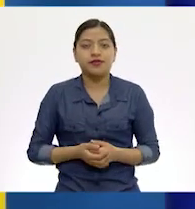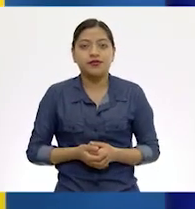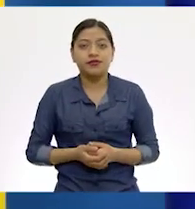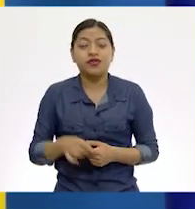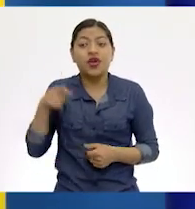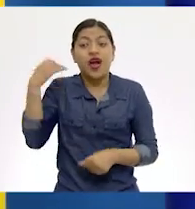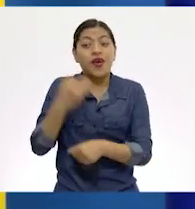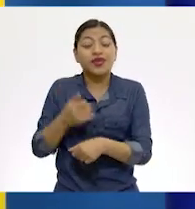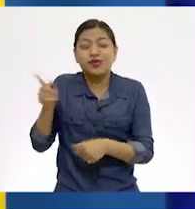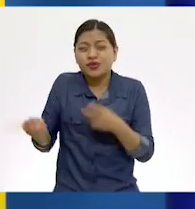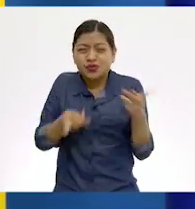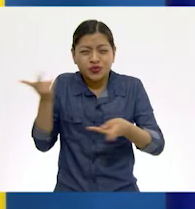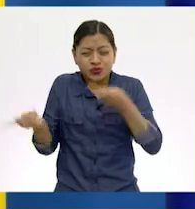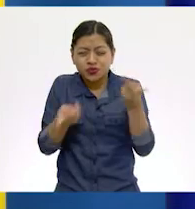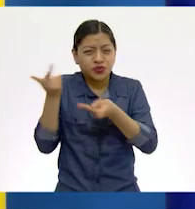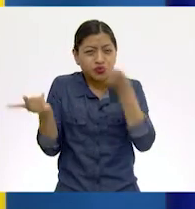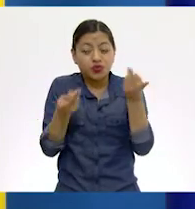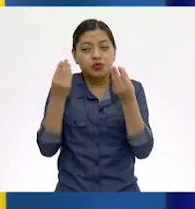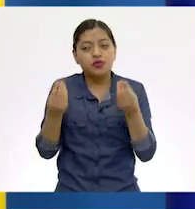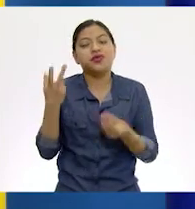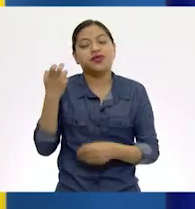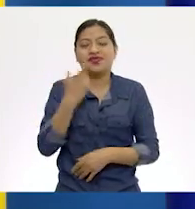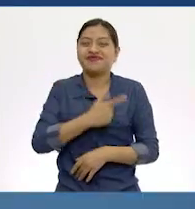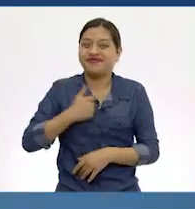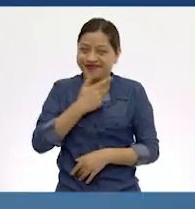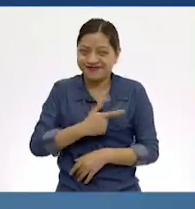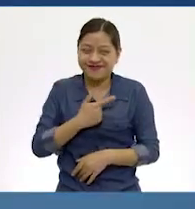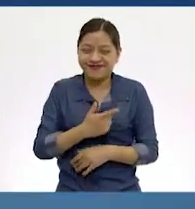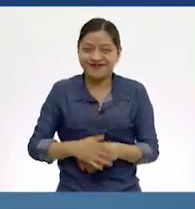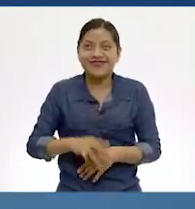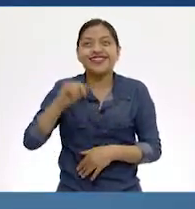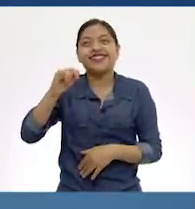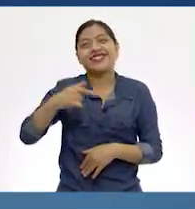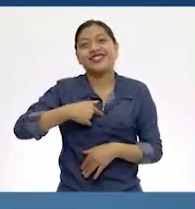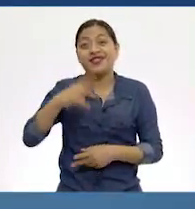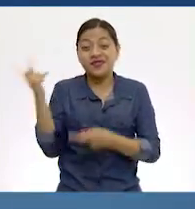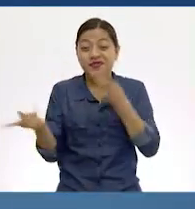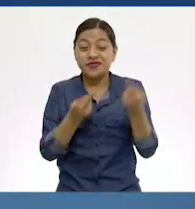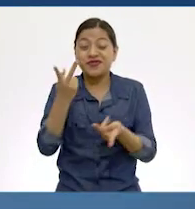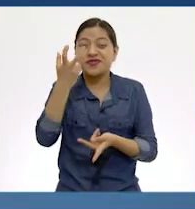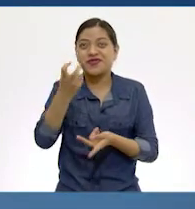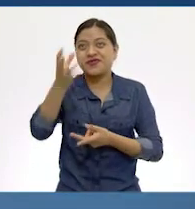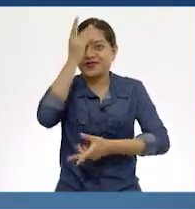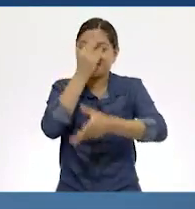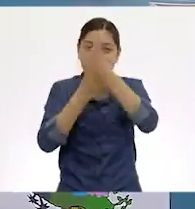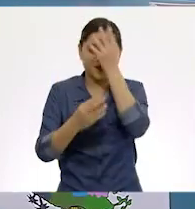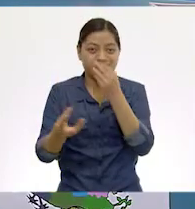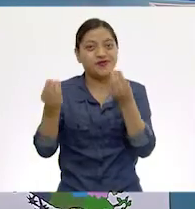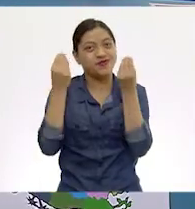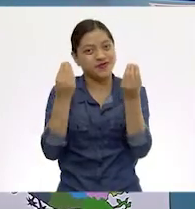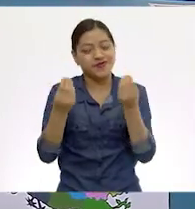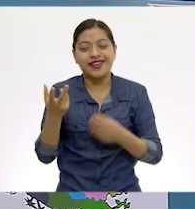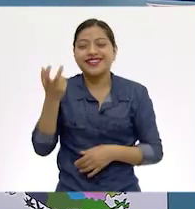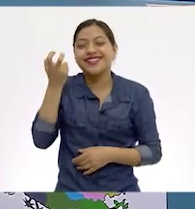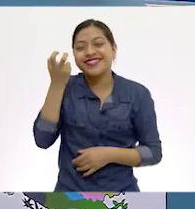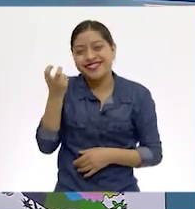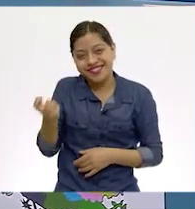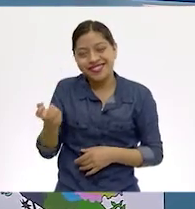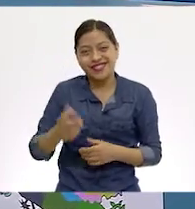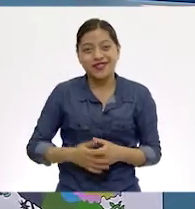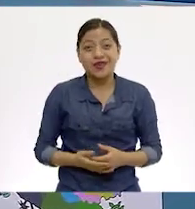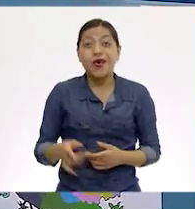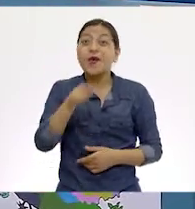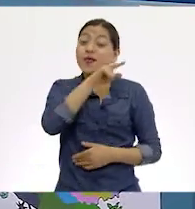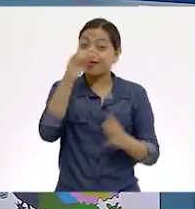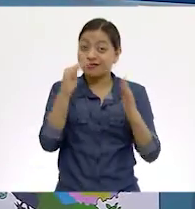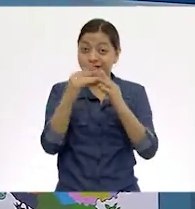traes demasiadas preguntas, ¿eh? Y la verdad, eso me agrada. Ah, pues es que yo así aprendo más, preguntando. Exacto. Y